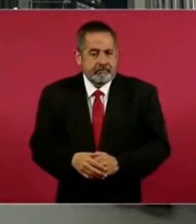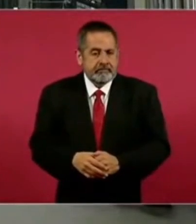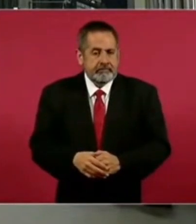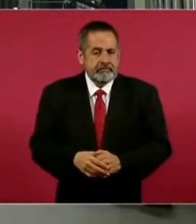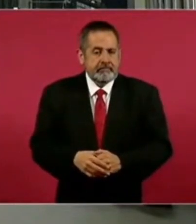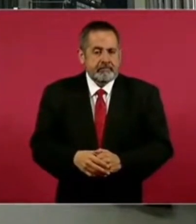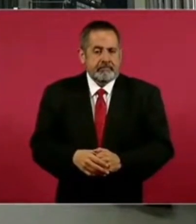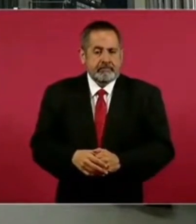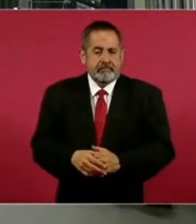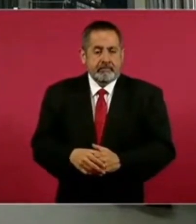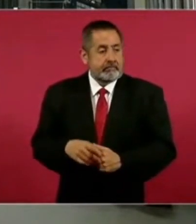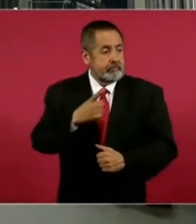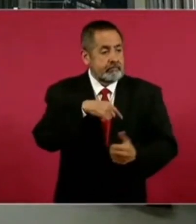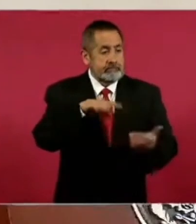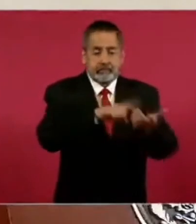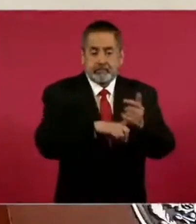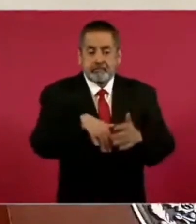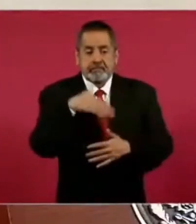de que hacen el fraude.